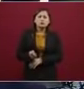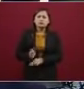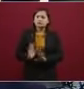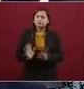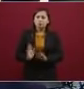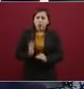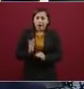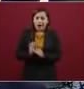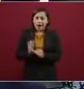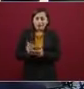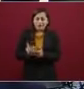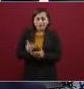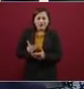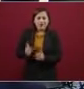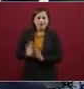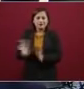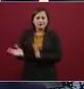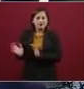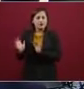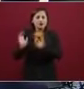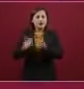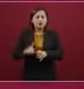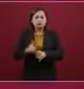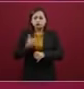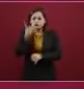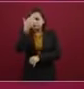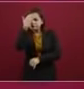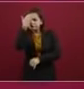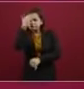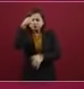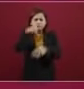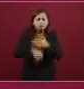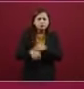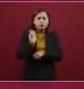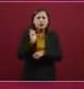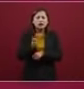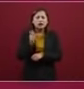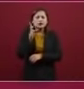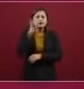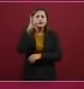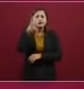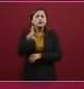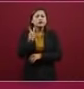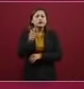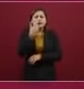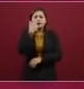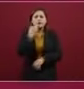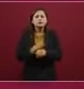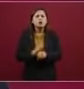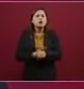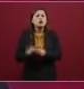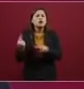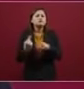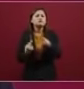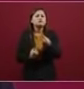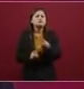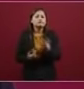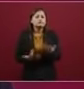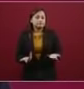desde una buena vez en el conocimiento de lo que será su futura responsabilidad. Así es